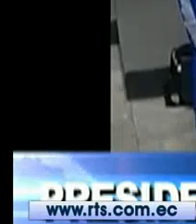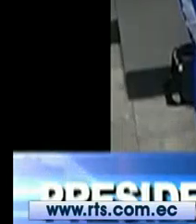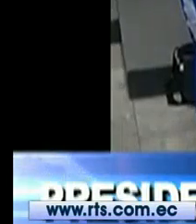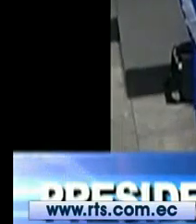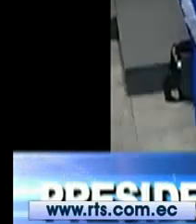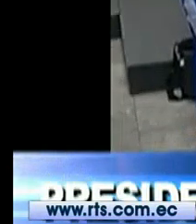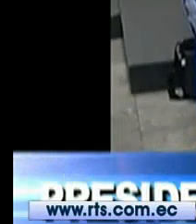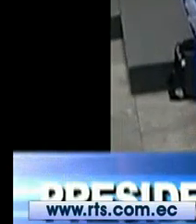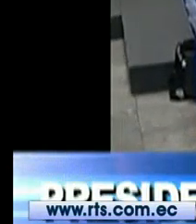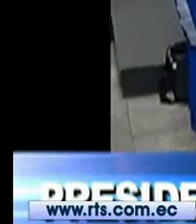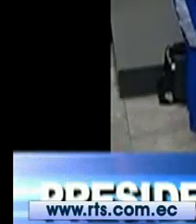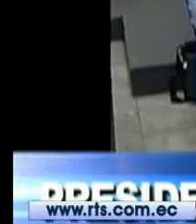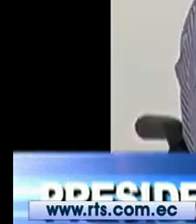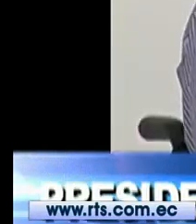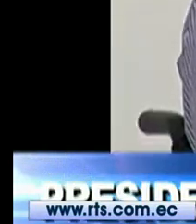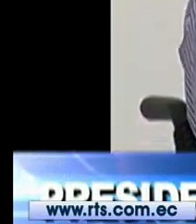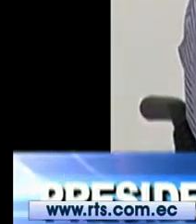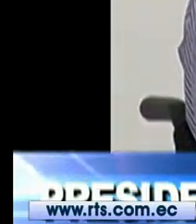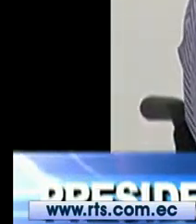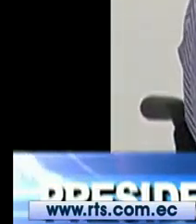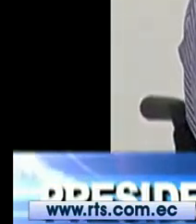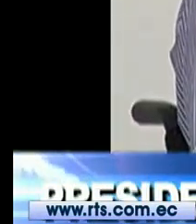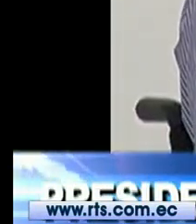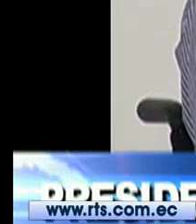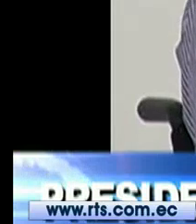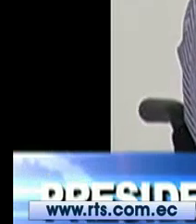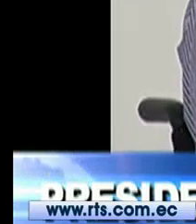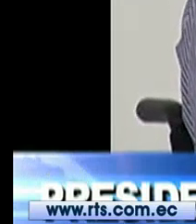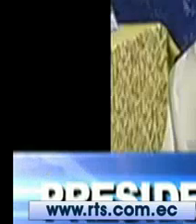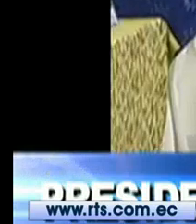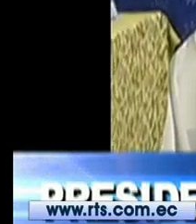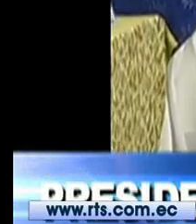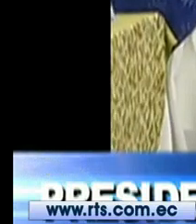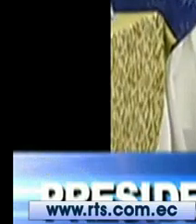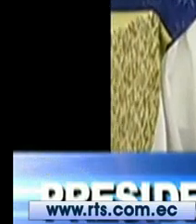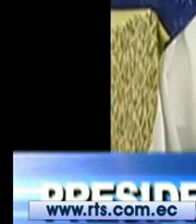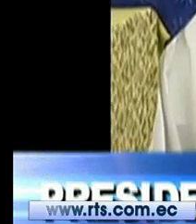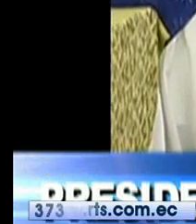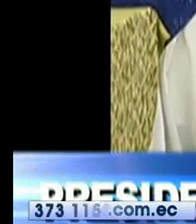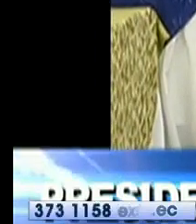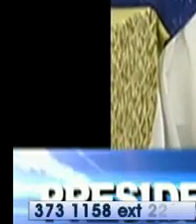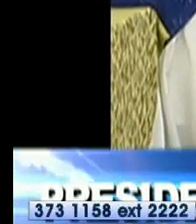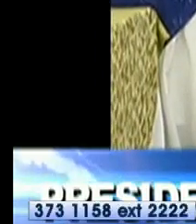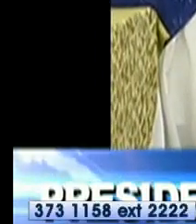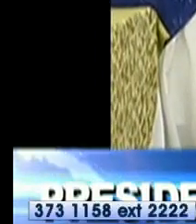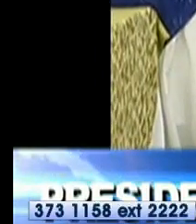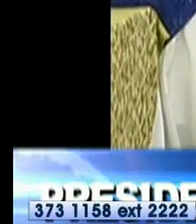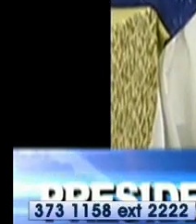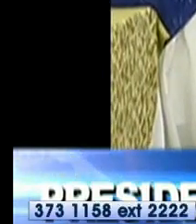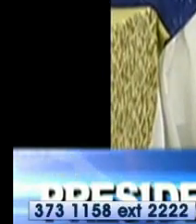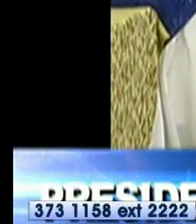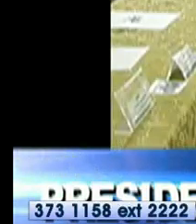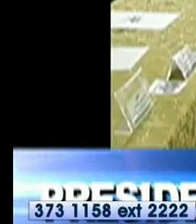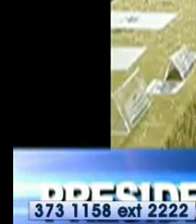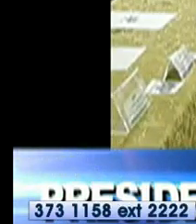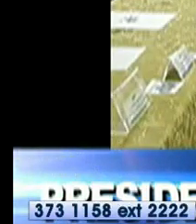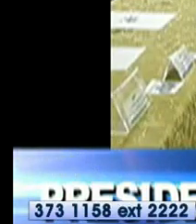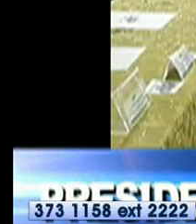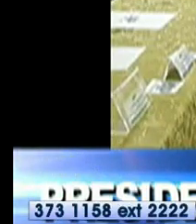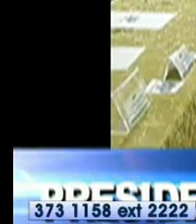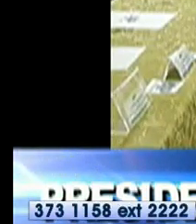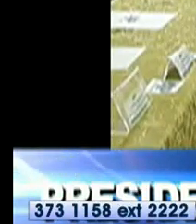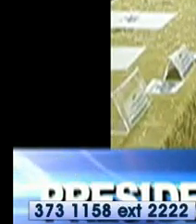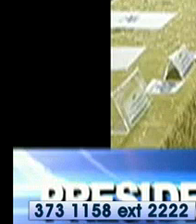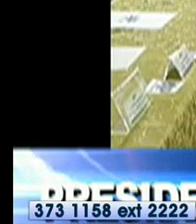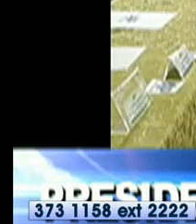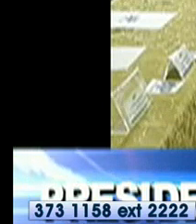Presidente Lenín Moreno anunció un gran diálogo nacional durante una reunión con la cúpula Alianza País en Guayaquil.